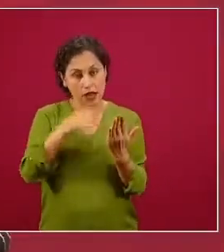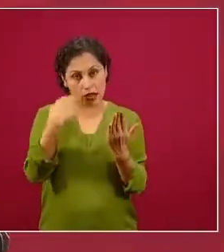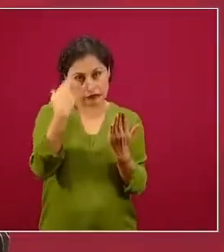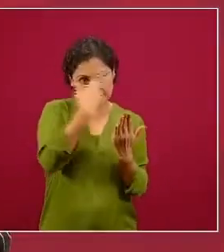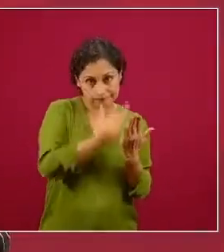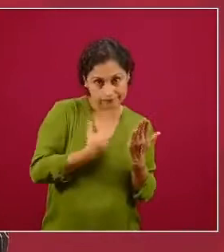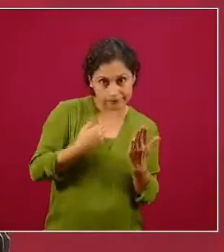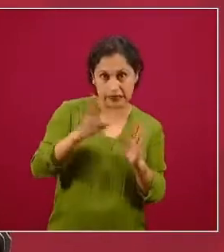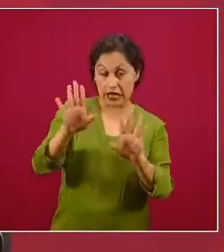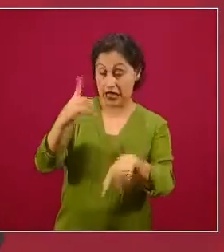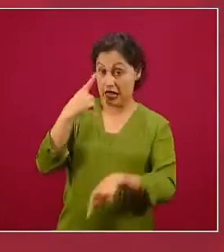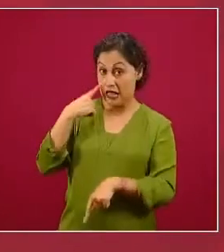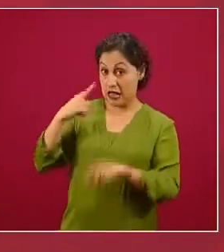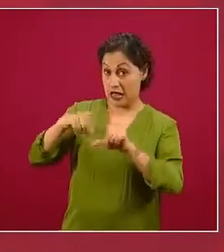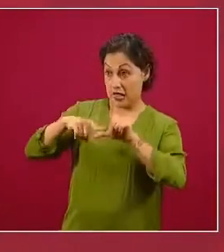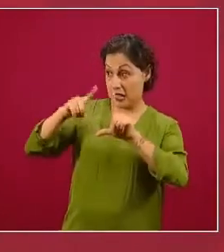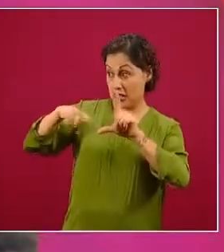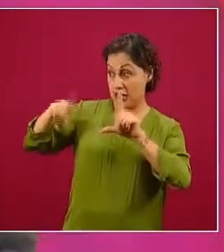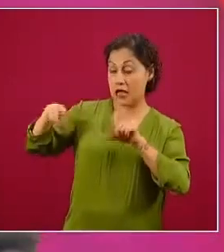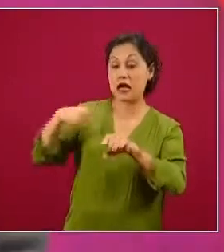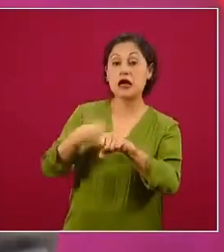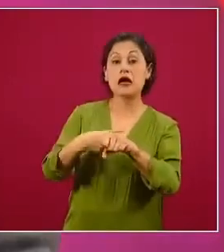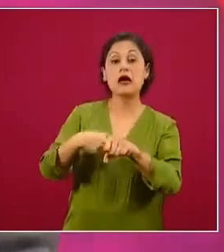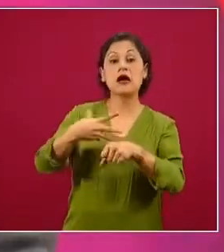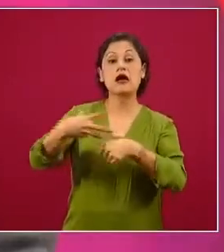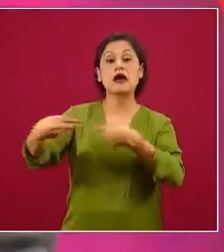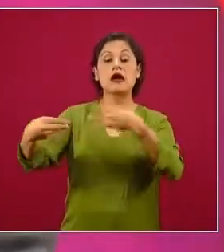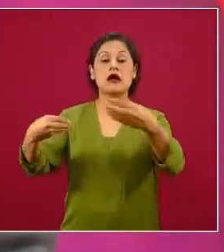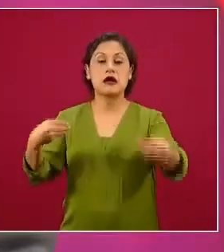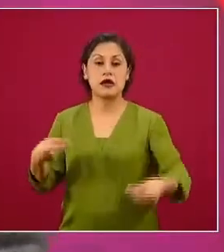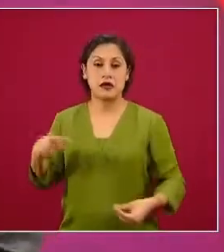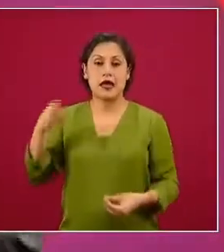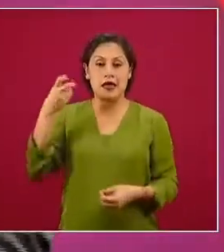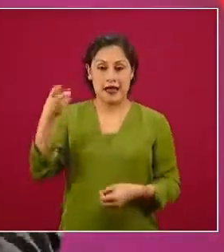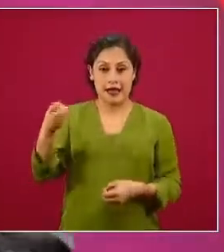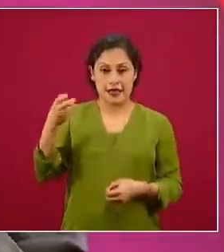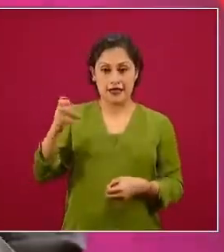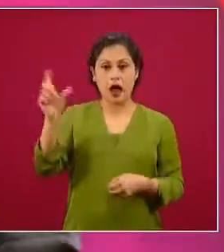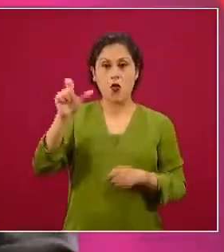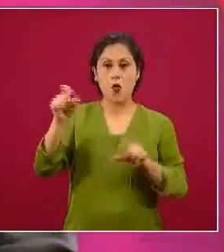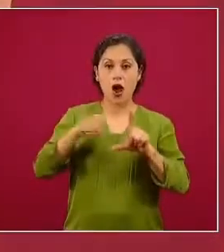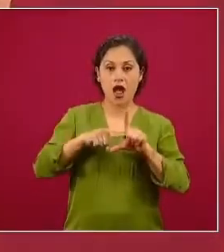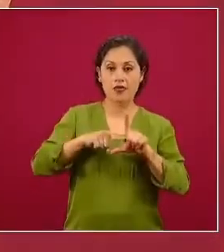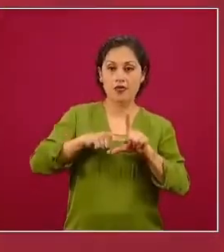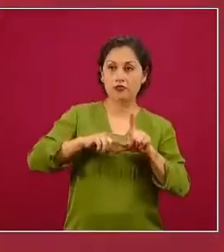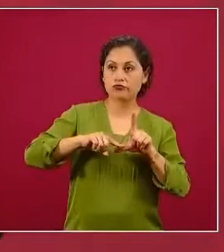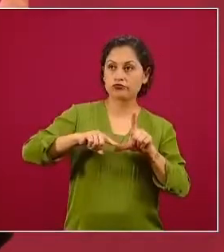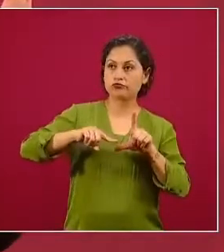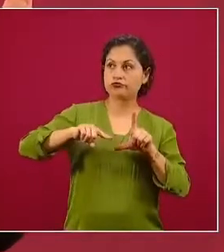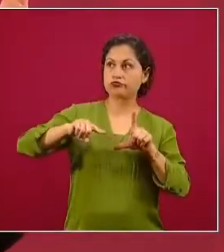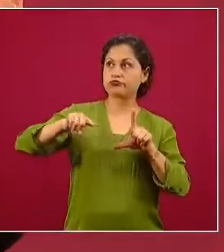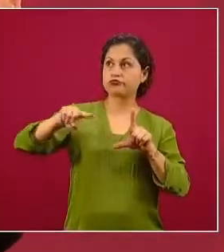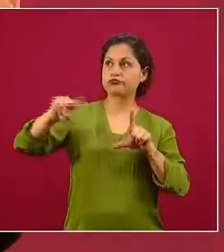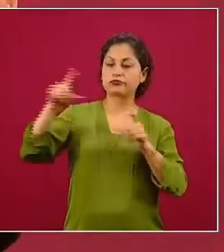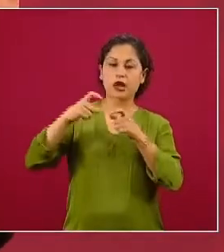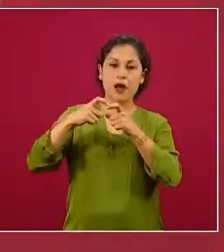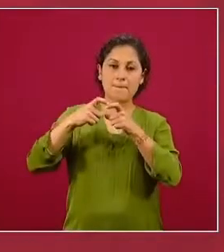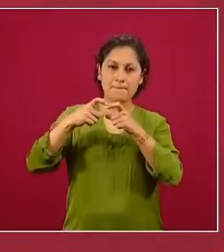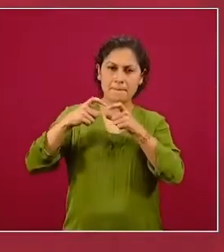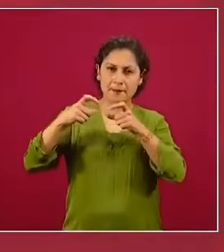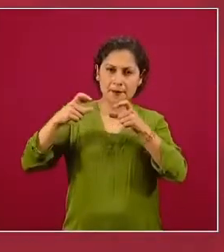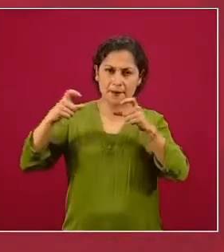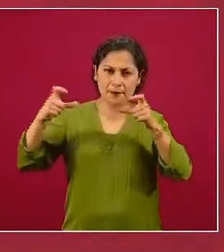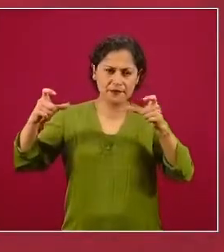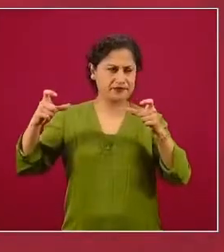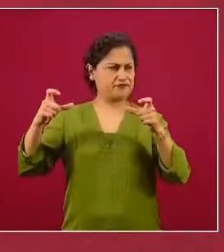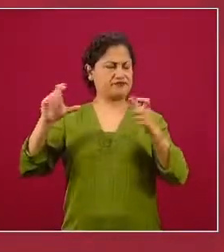tip epidemiológico. Cuando vemos una curva epidémica que deja de crecer misteriosamente,